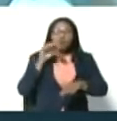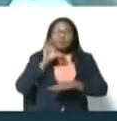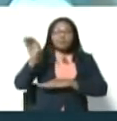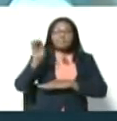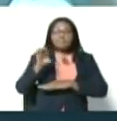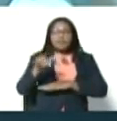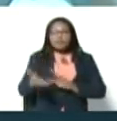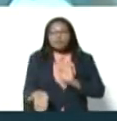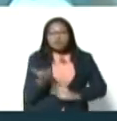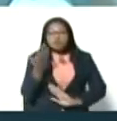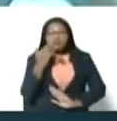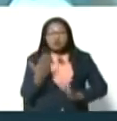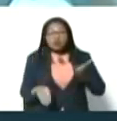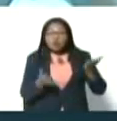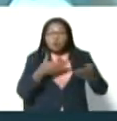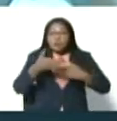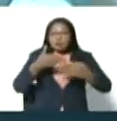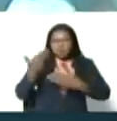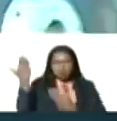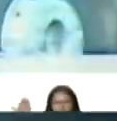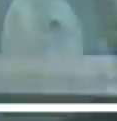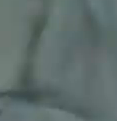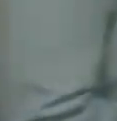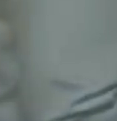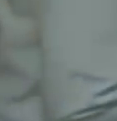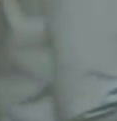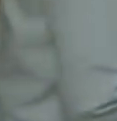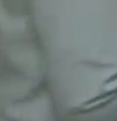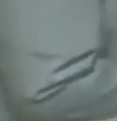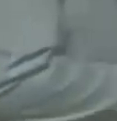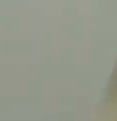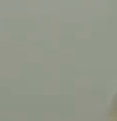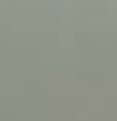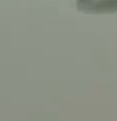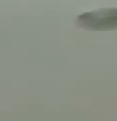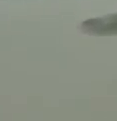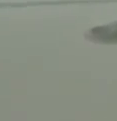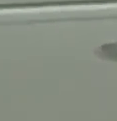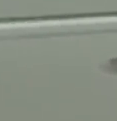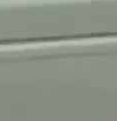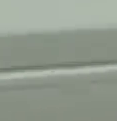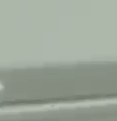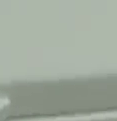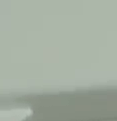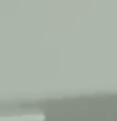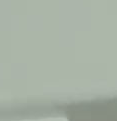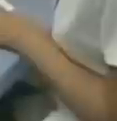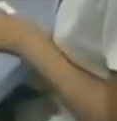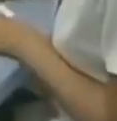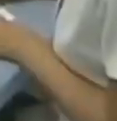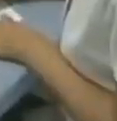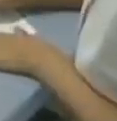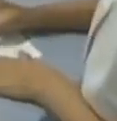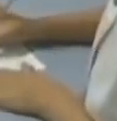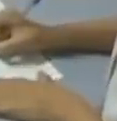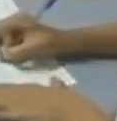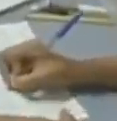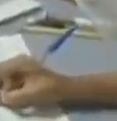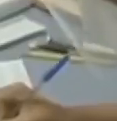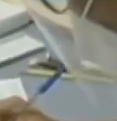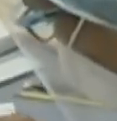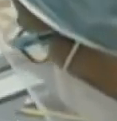país. Importante compartirlo. Adelante. Excelente experiencia, porque es lo más esperado. Cumpliendo una vez más